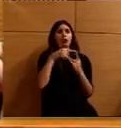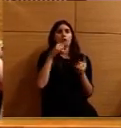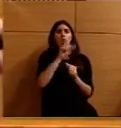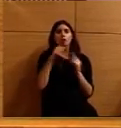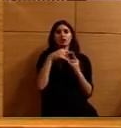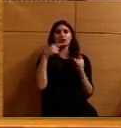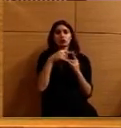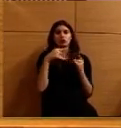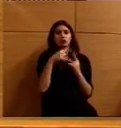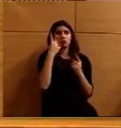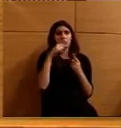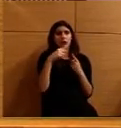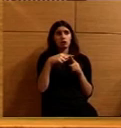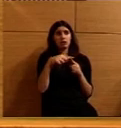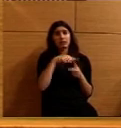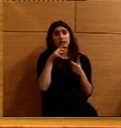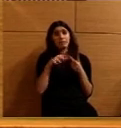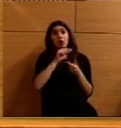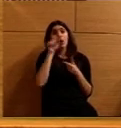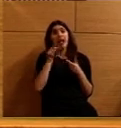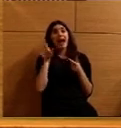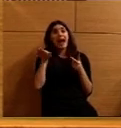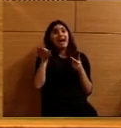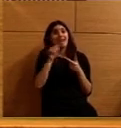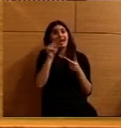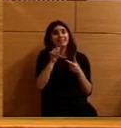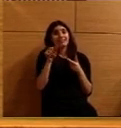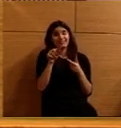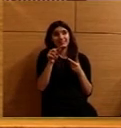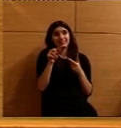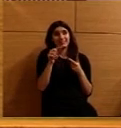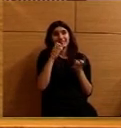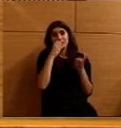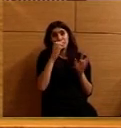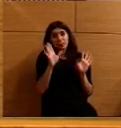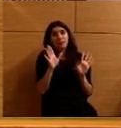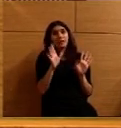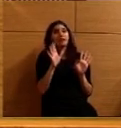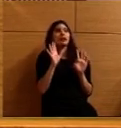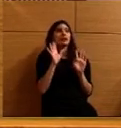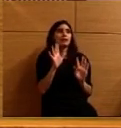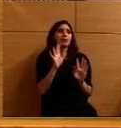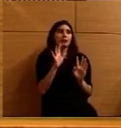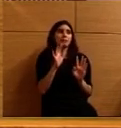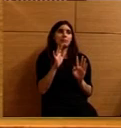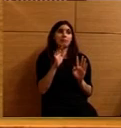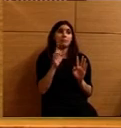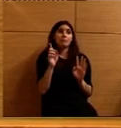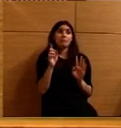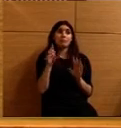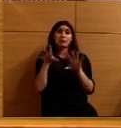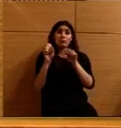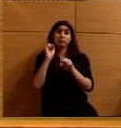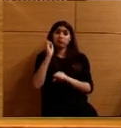es algo, pero luego están las abejas, que me caen muy bien. Y si mascamos el mosquito tigre, también están los reservorios de abejas